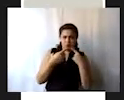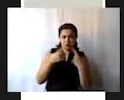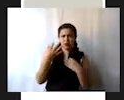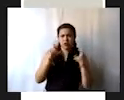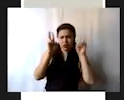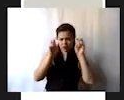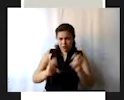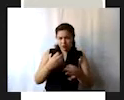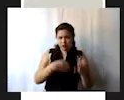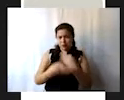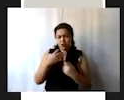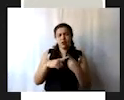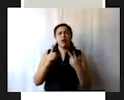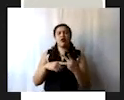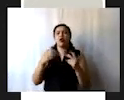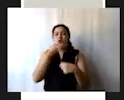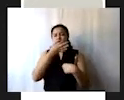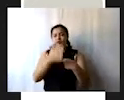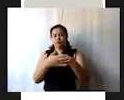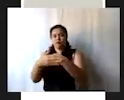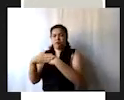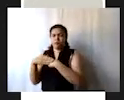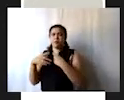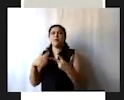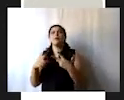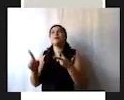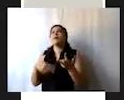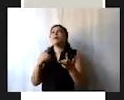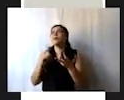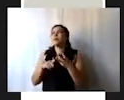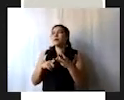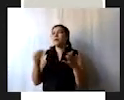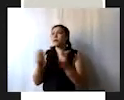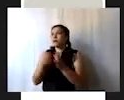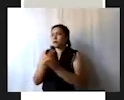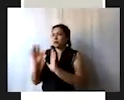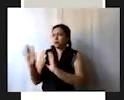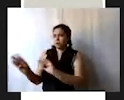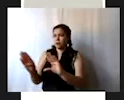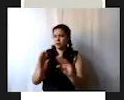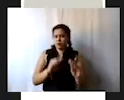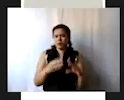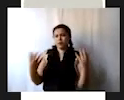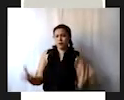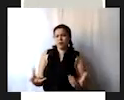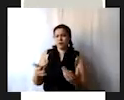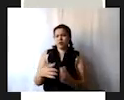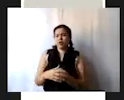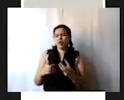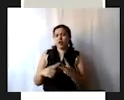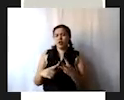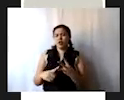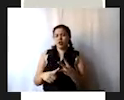temas, de convocatorias, de capacitaciones, muchas de ellas como las de la Red